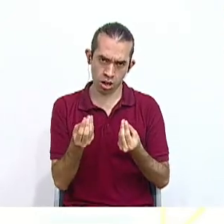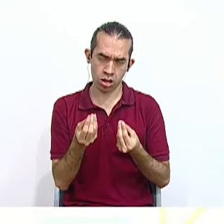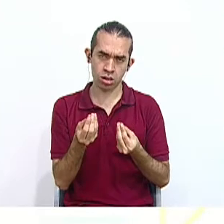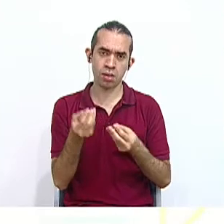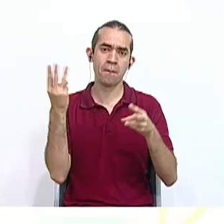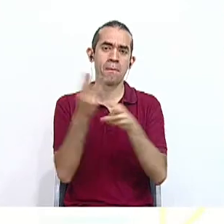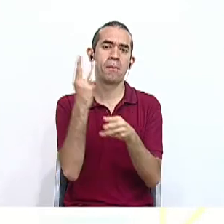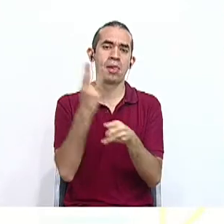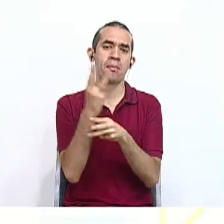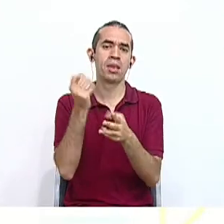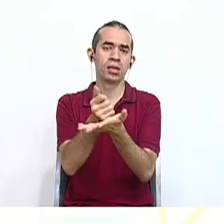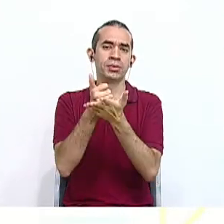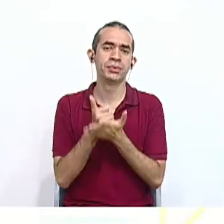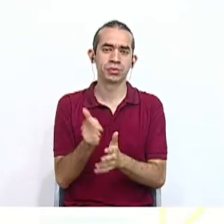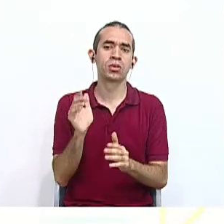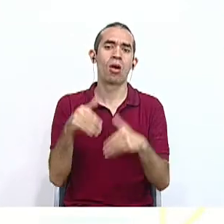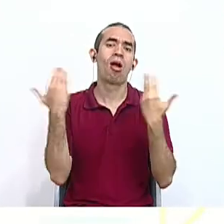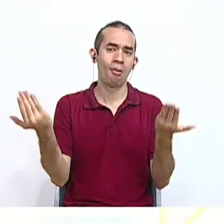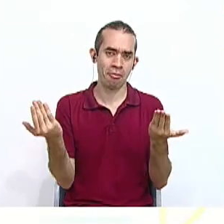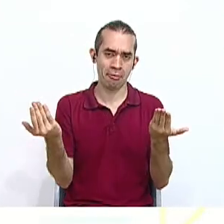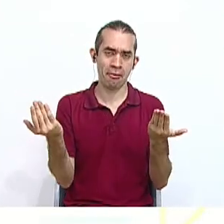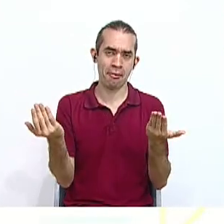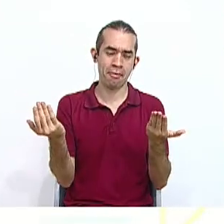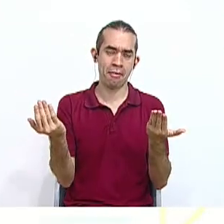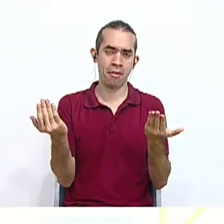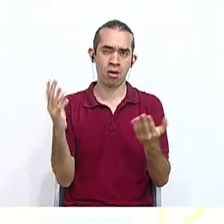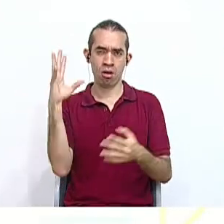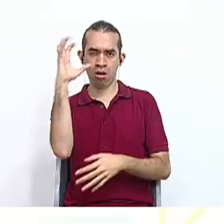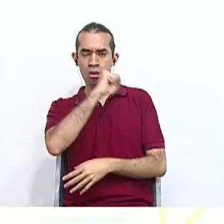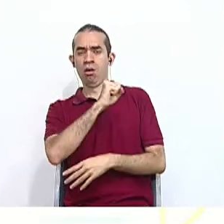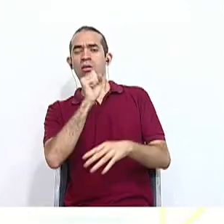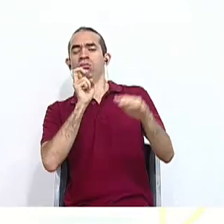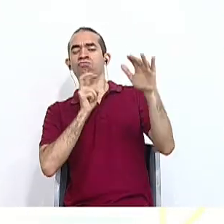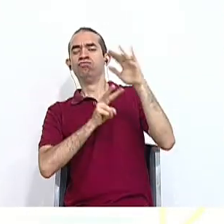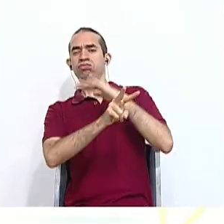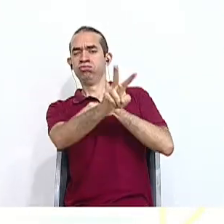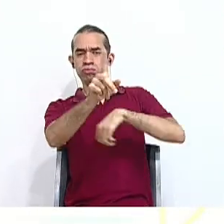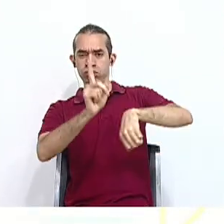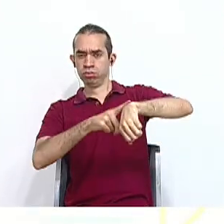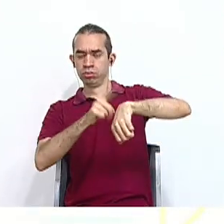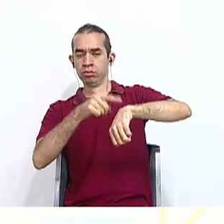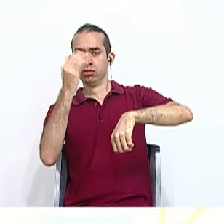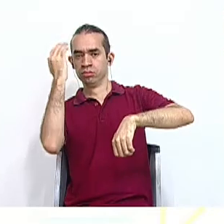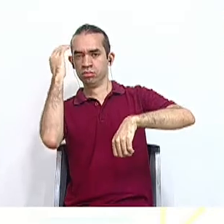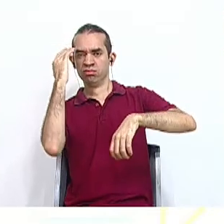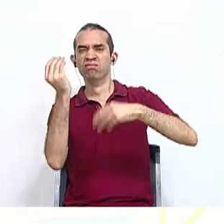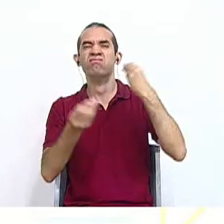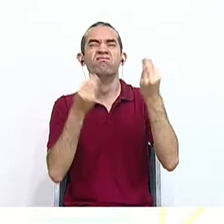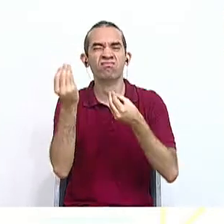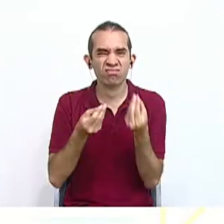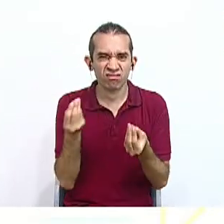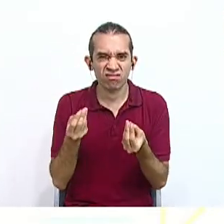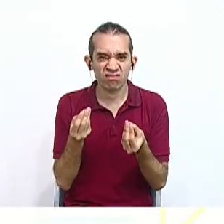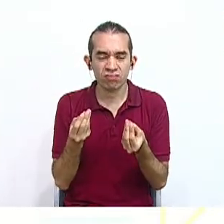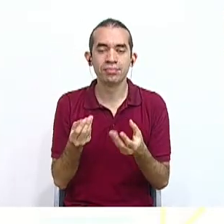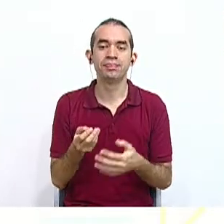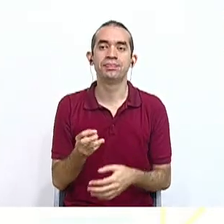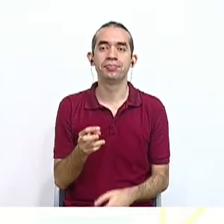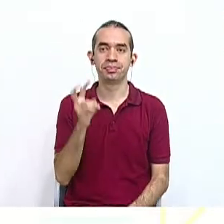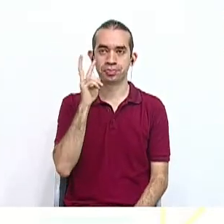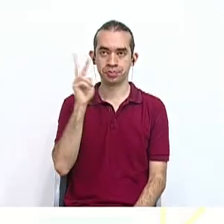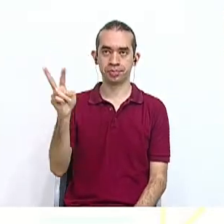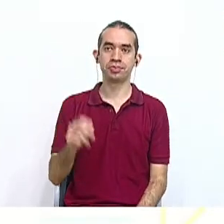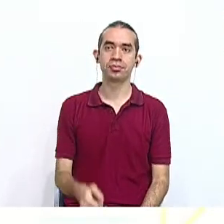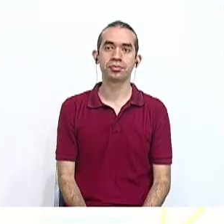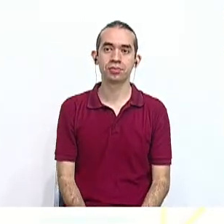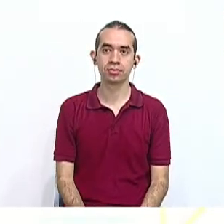la matemática para poder inferir en el tiempo? ¿Qué podemos hacer? Observemos lo